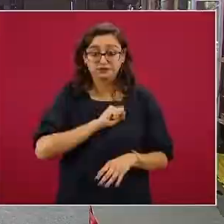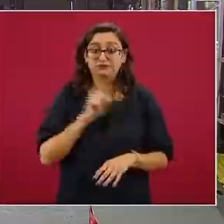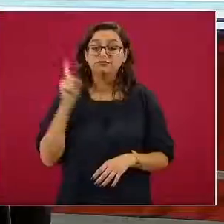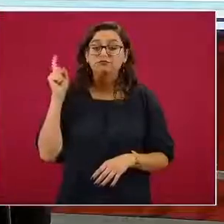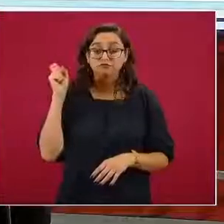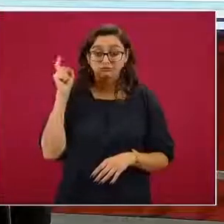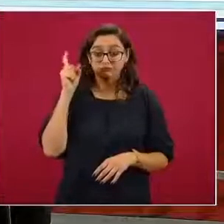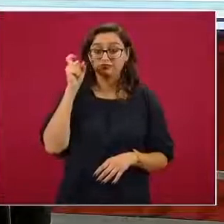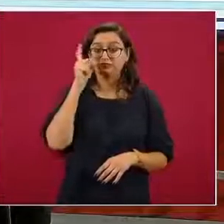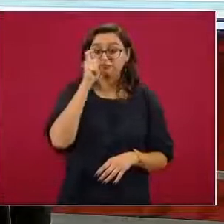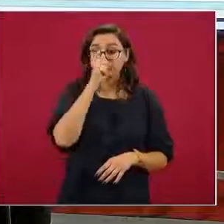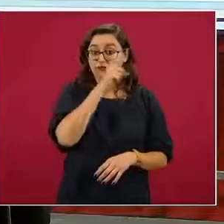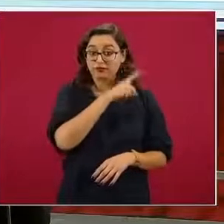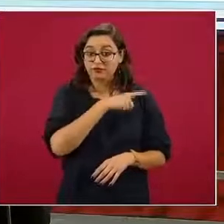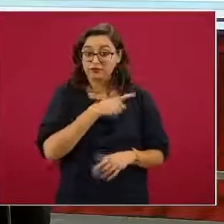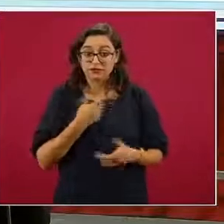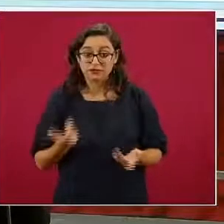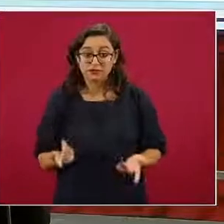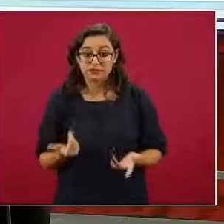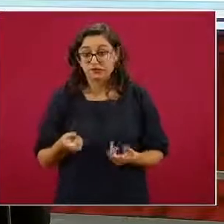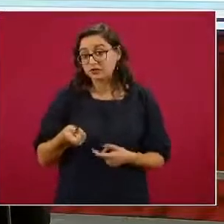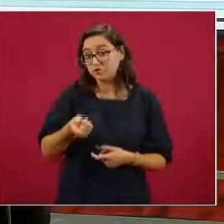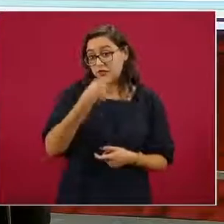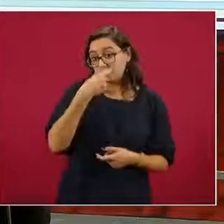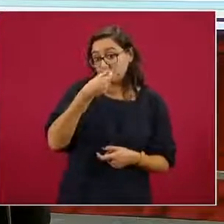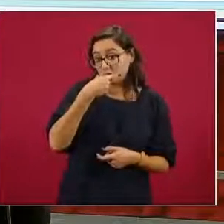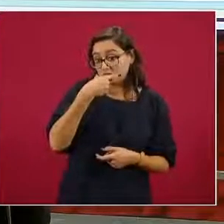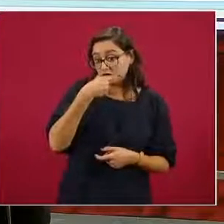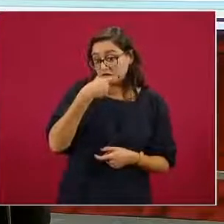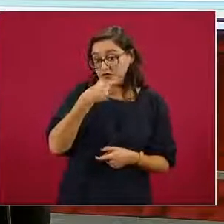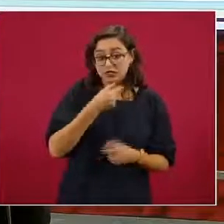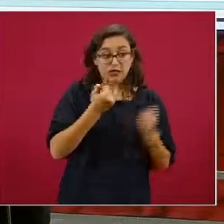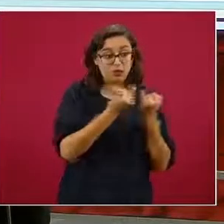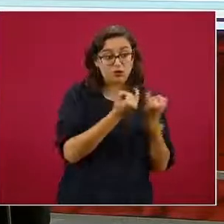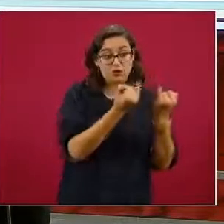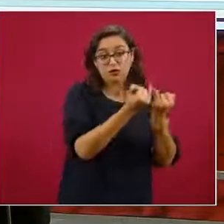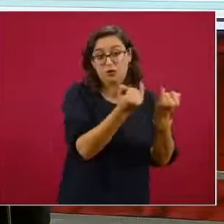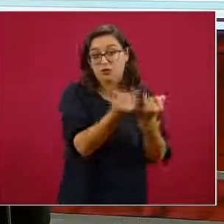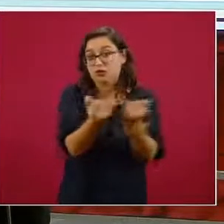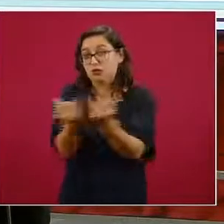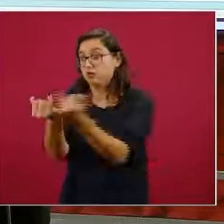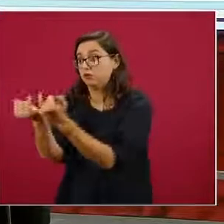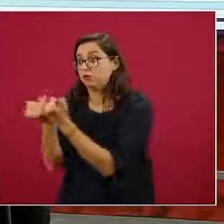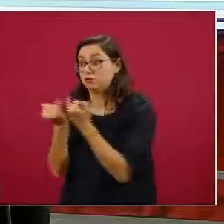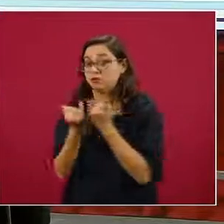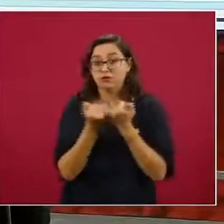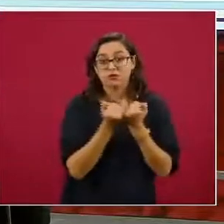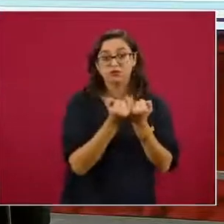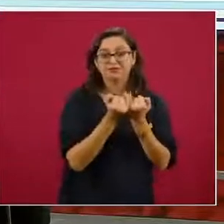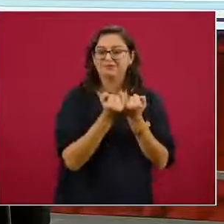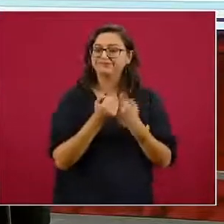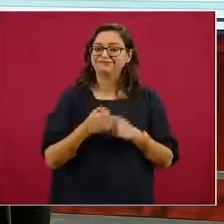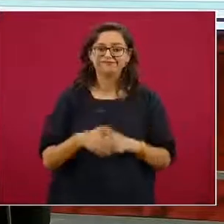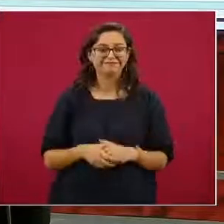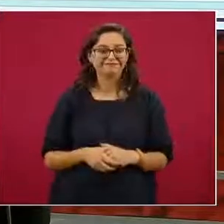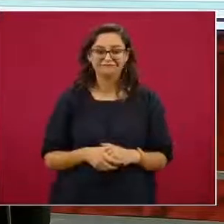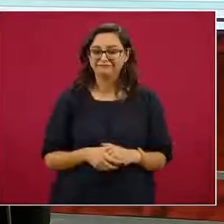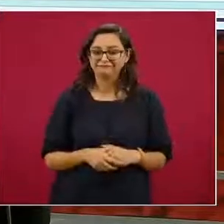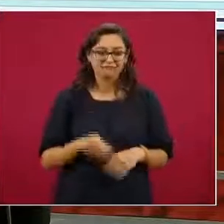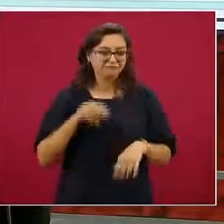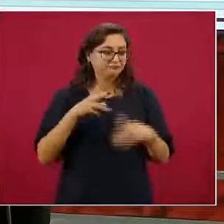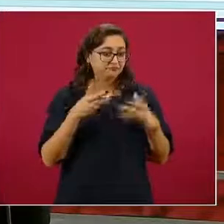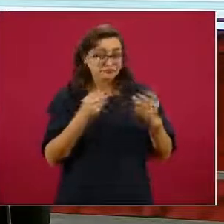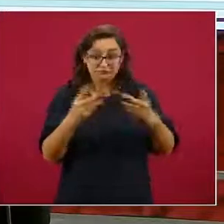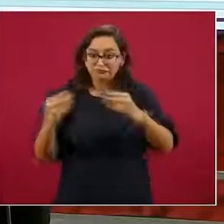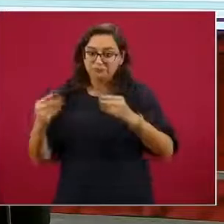compleja, no es solamente medicina multiplicada por miles o millones de personas. La salud pública no es medicina de